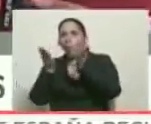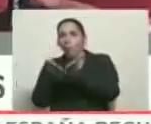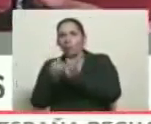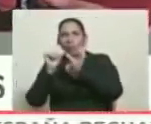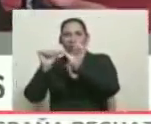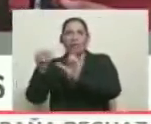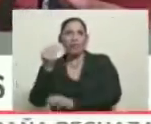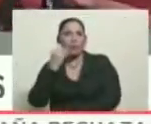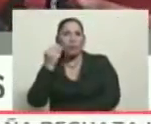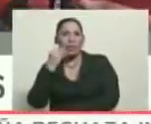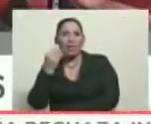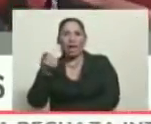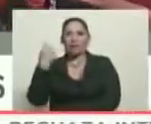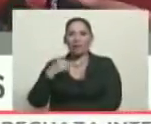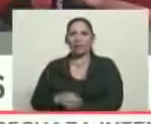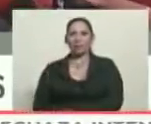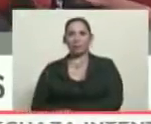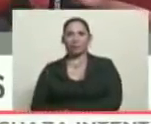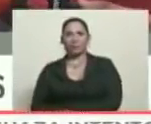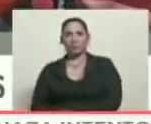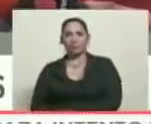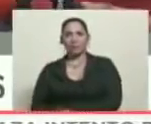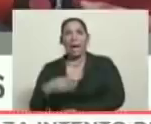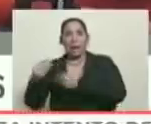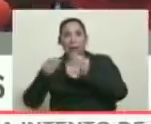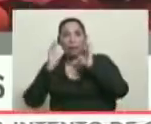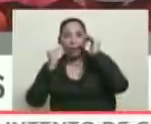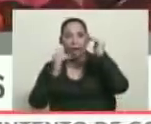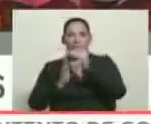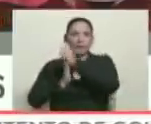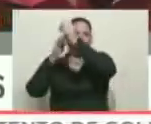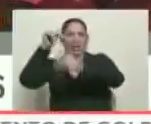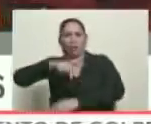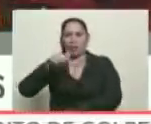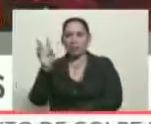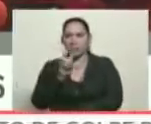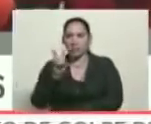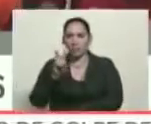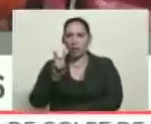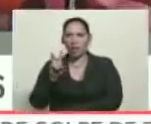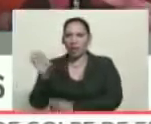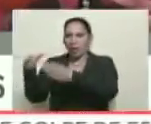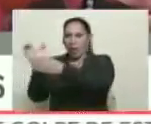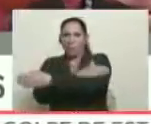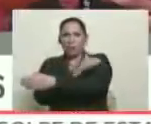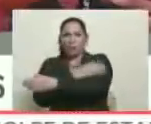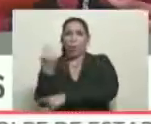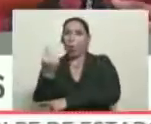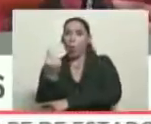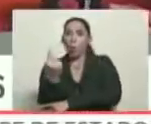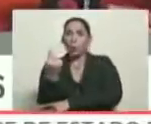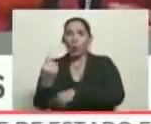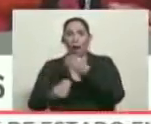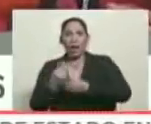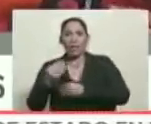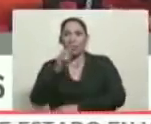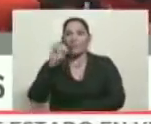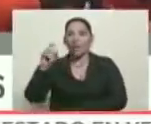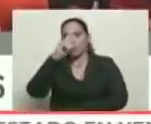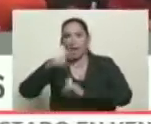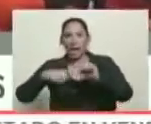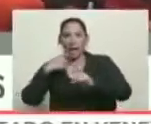que quedó ayer y siga haciéndole caso a un liderazgo aquí en Venezuela, a una dirigencia en Venezuela, que lo único que ha hecho en estos 20 años